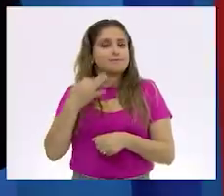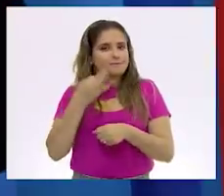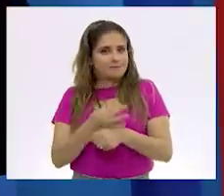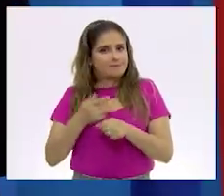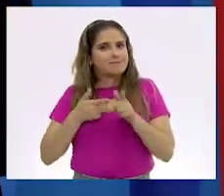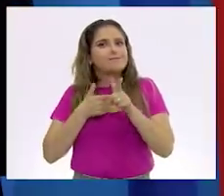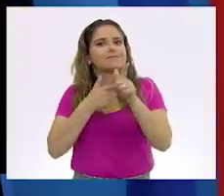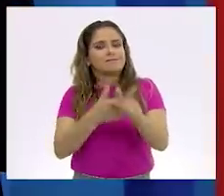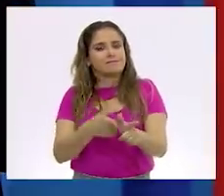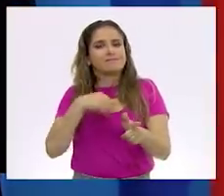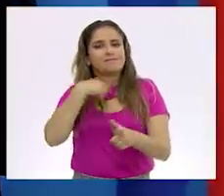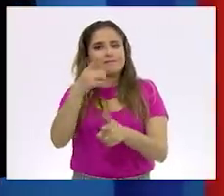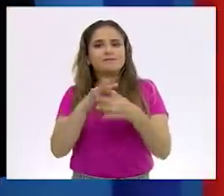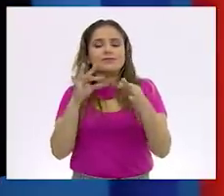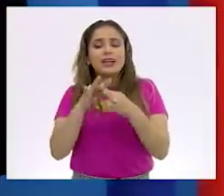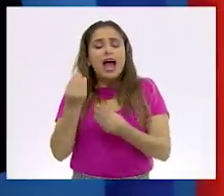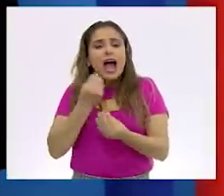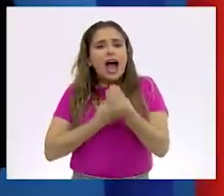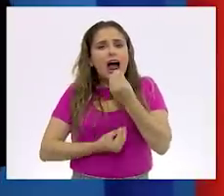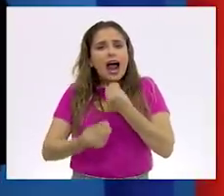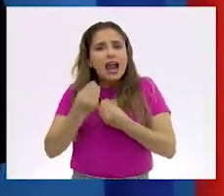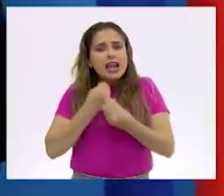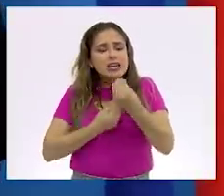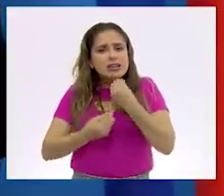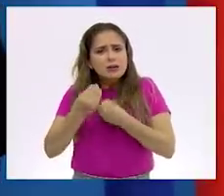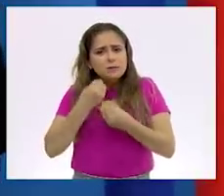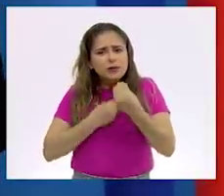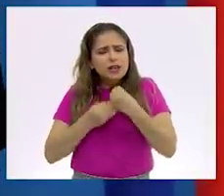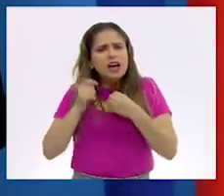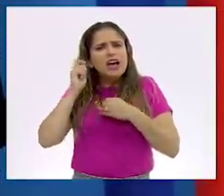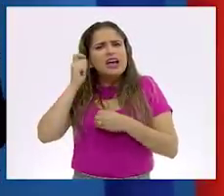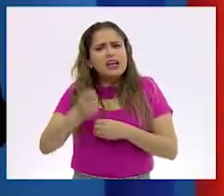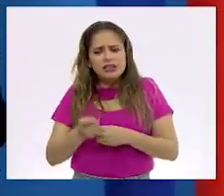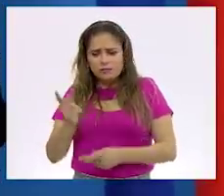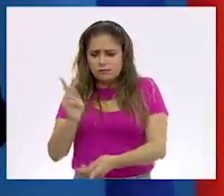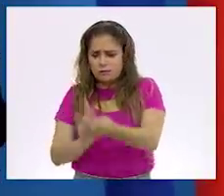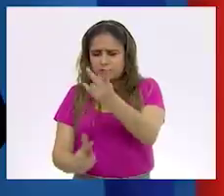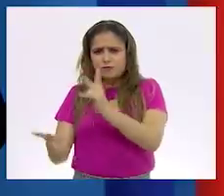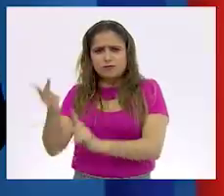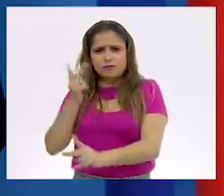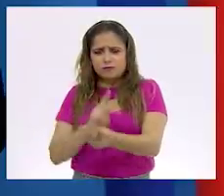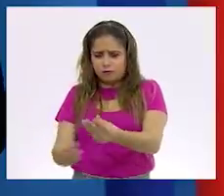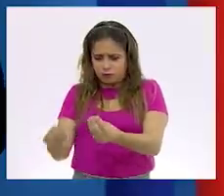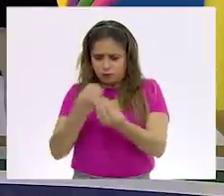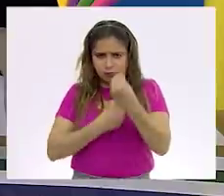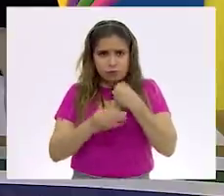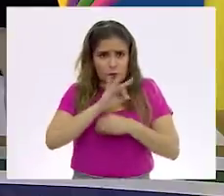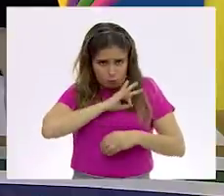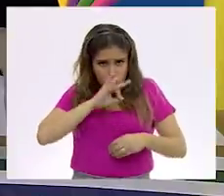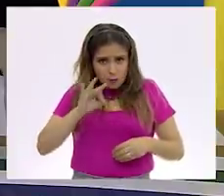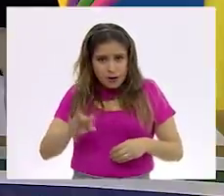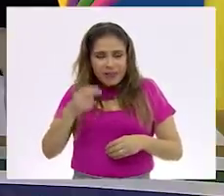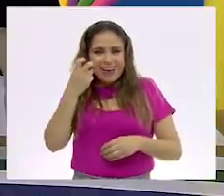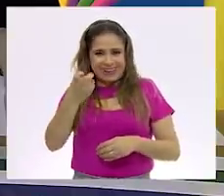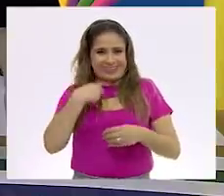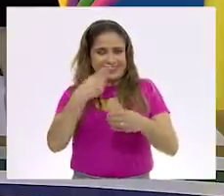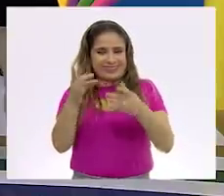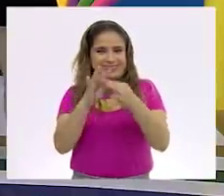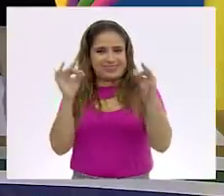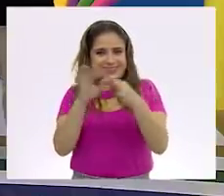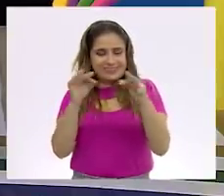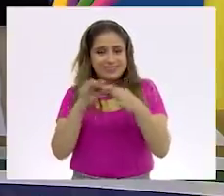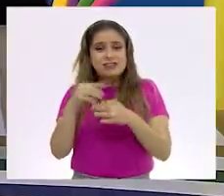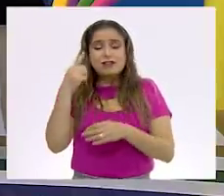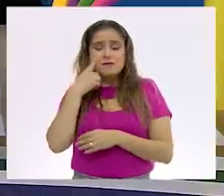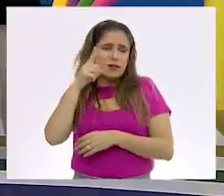continuación, sobre nuestra alimentación enfocada a los cultivos de plantas. Claro, profesor. Una de las